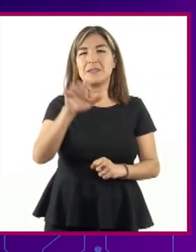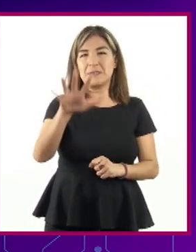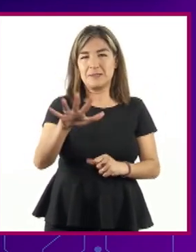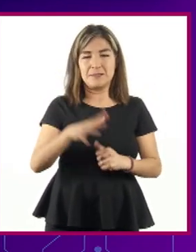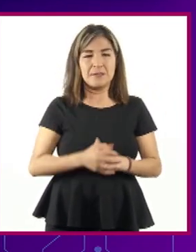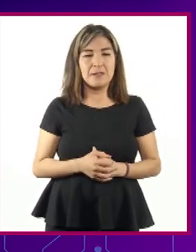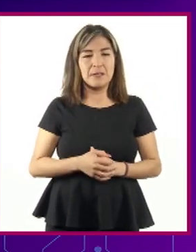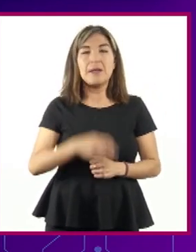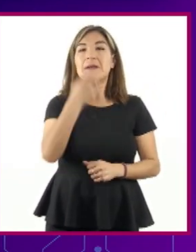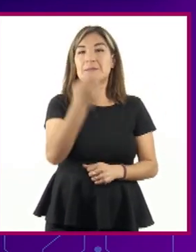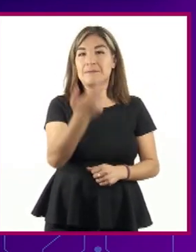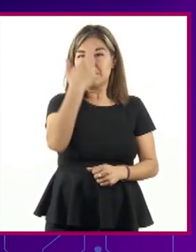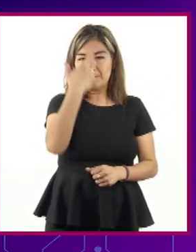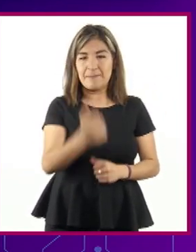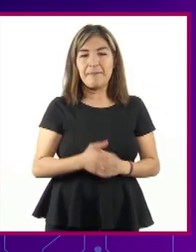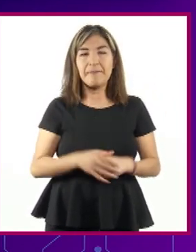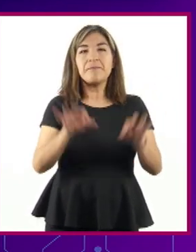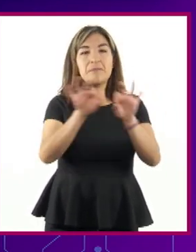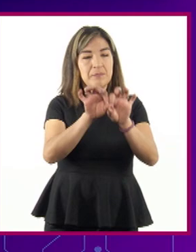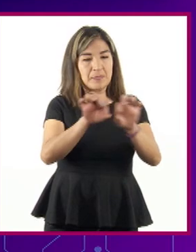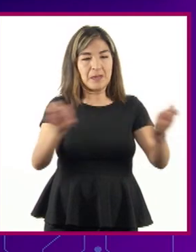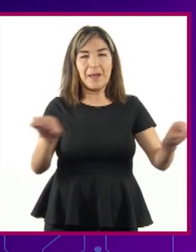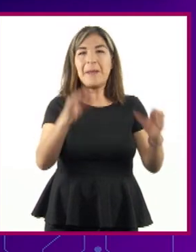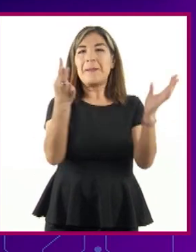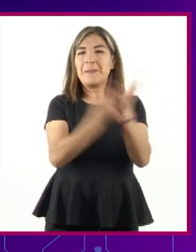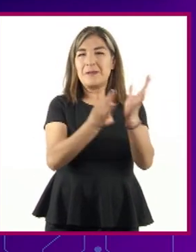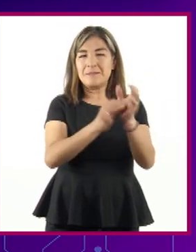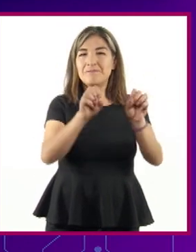2.625. Por lo tanto, la varilla debe medir